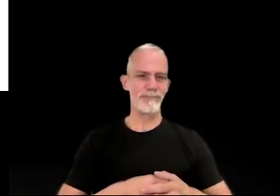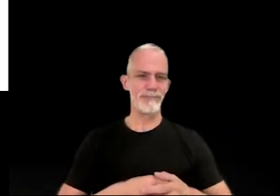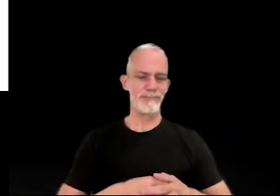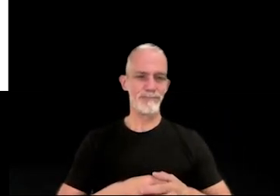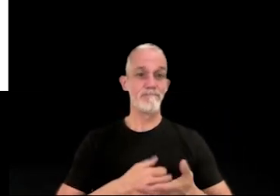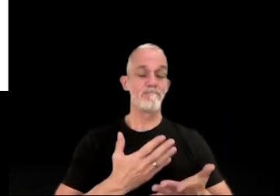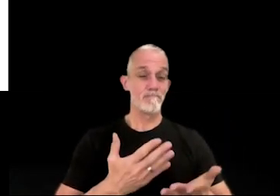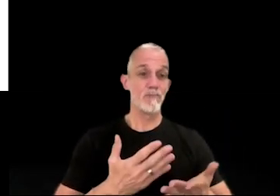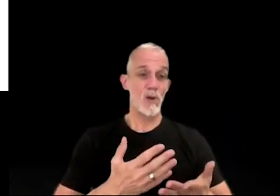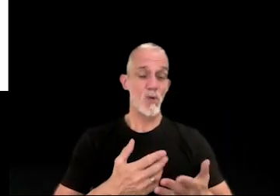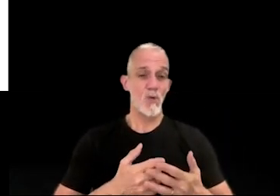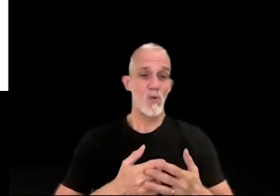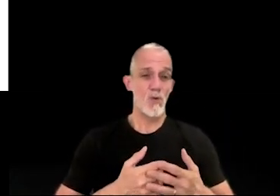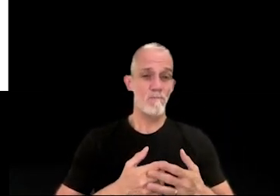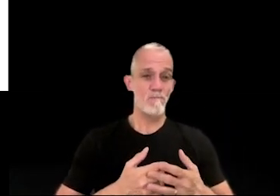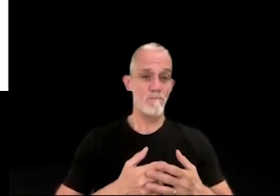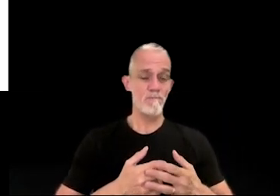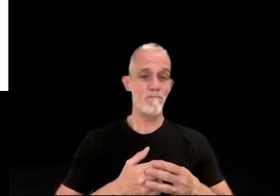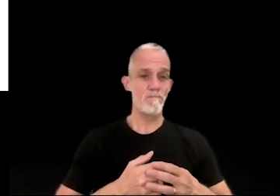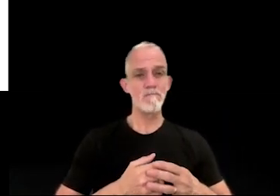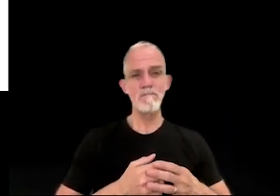Pero